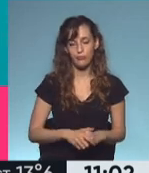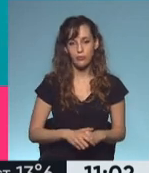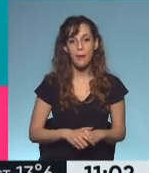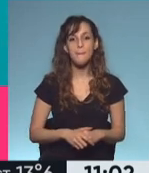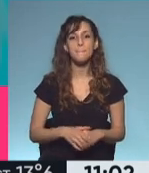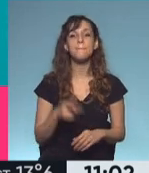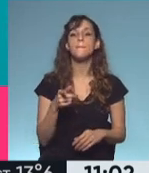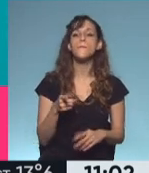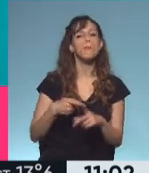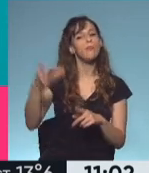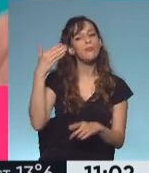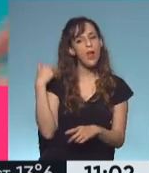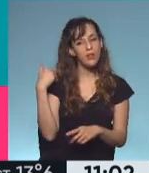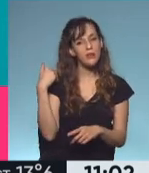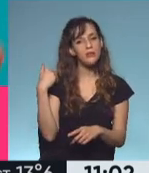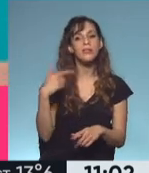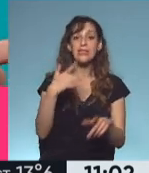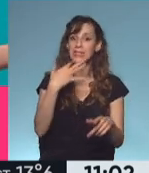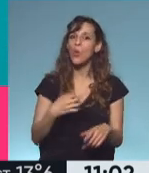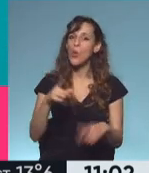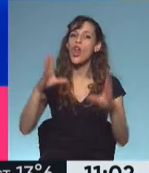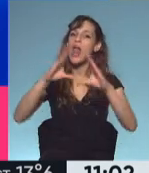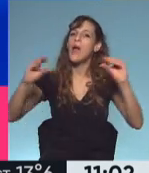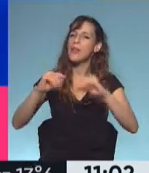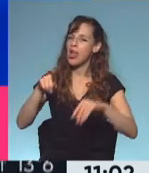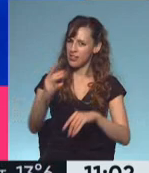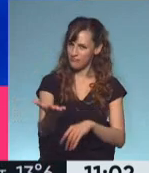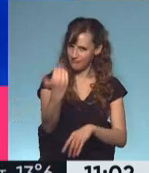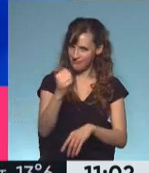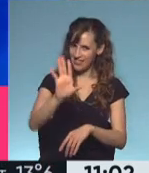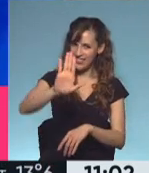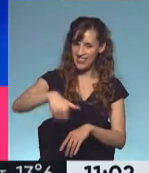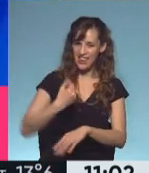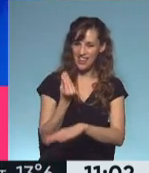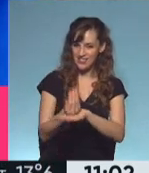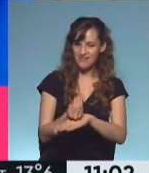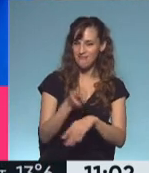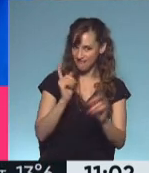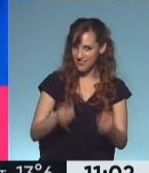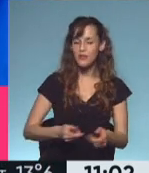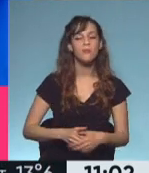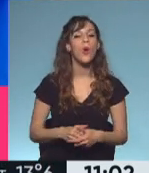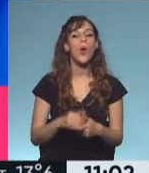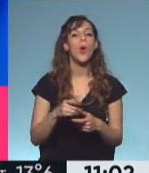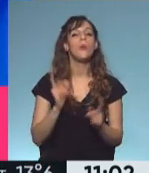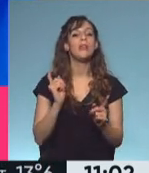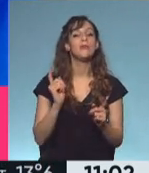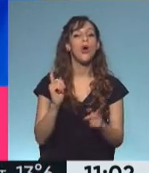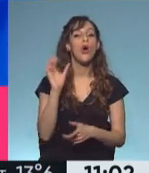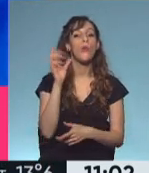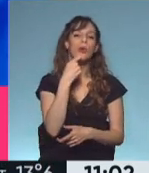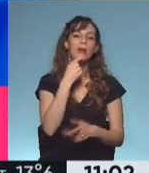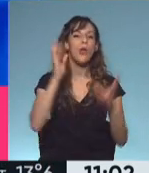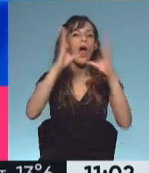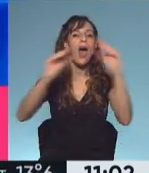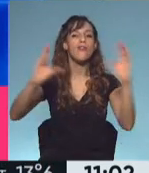en algún momento vemos, por ahí para Navidad te traigo. Armamos un arbolito de Navidad con suculentas. y, sí, super y se lindo. Pueden regalar. ¿Querés que armemos el